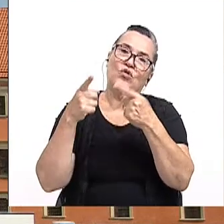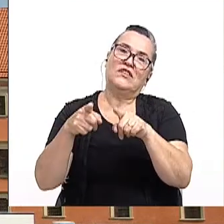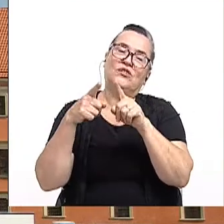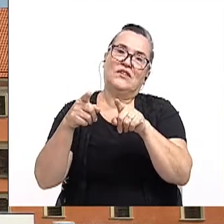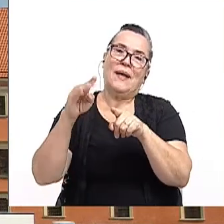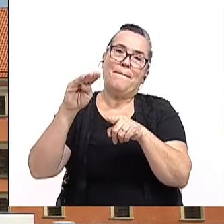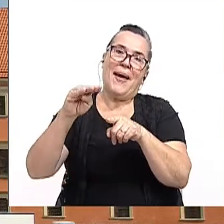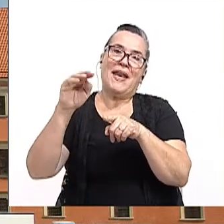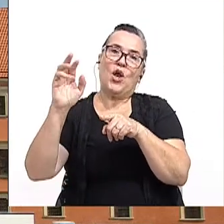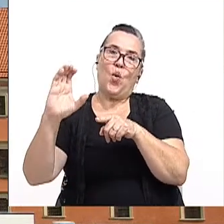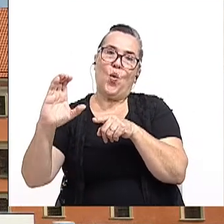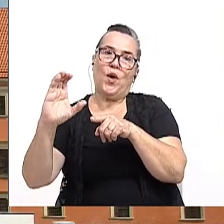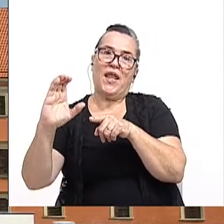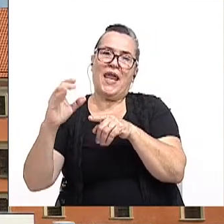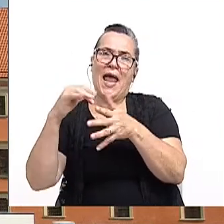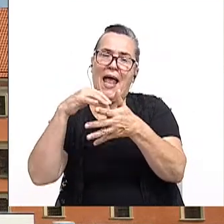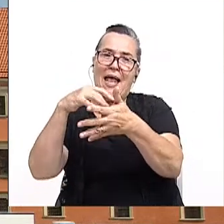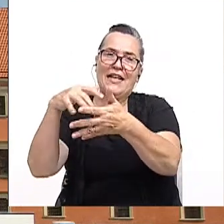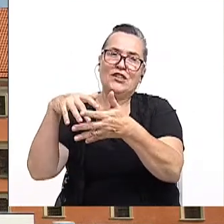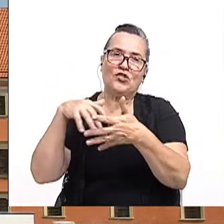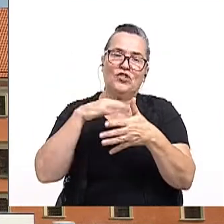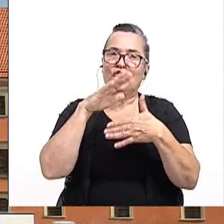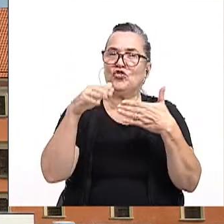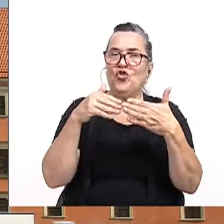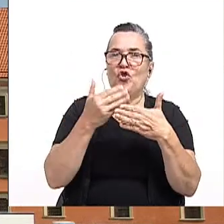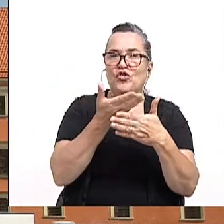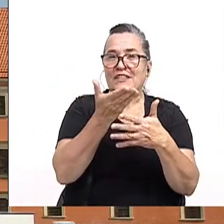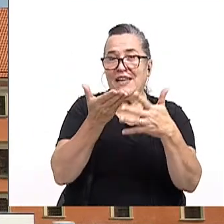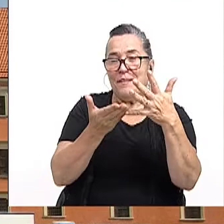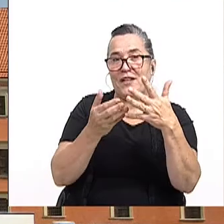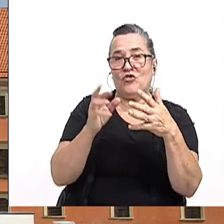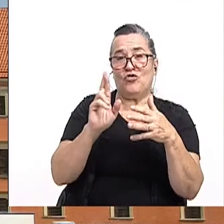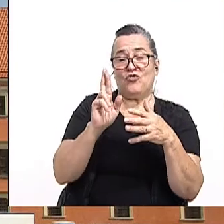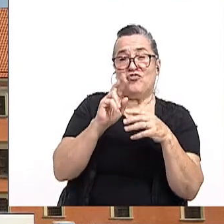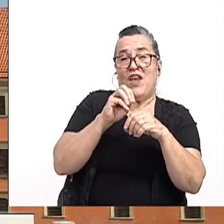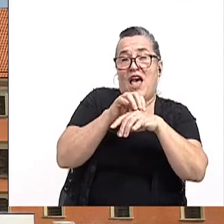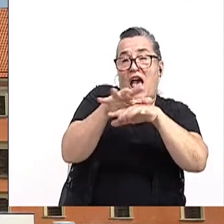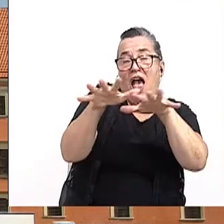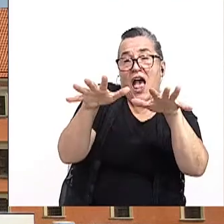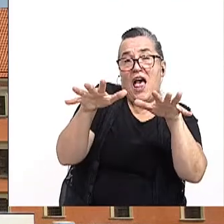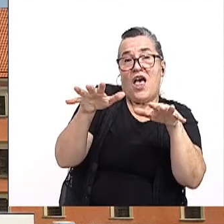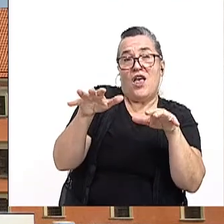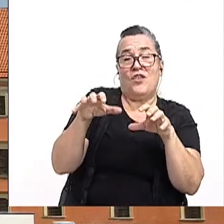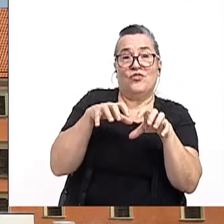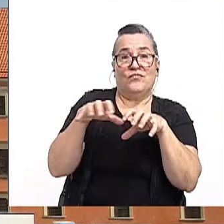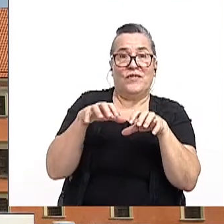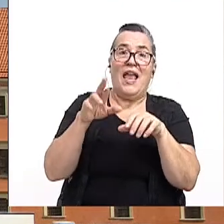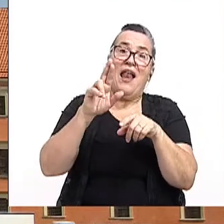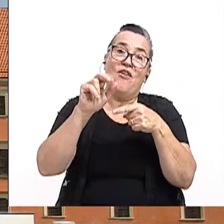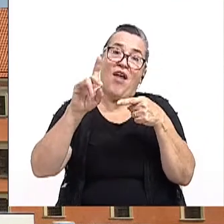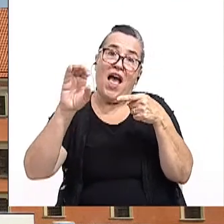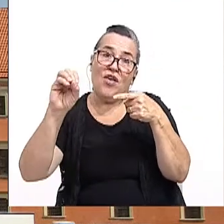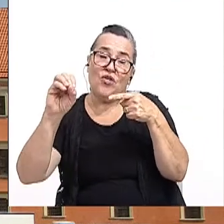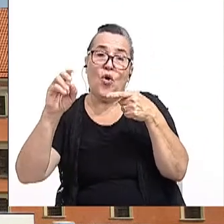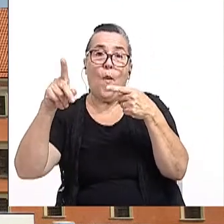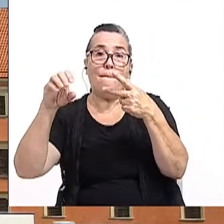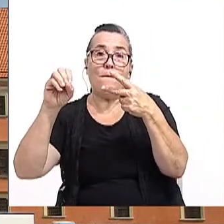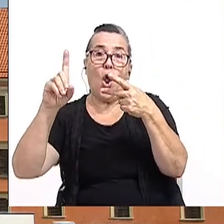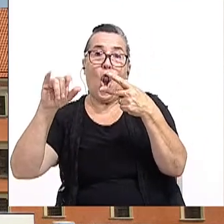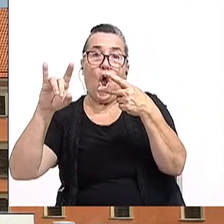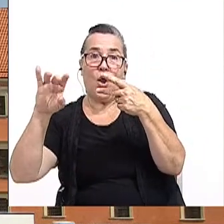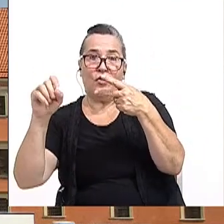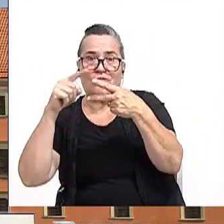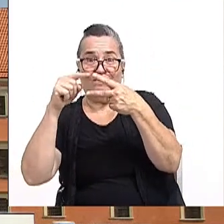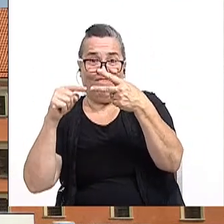que tuvo Marie Curie al estudiar todos estos elementos radiactivos, entre ellos el radio y el polonio. Ahora sí, vamos